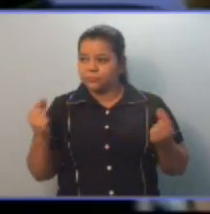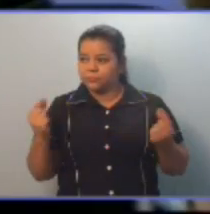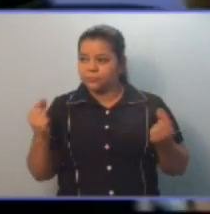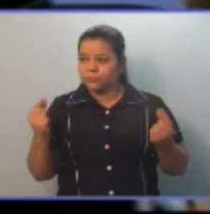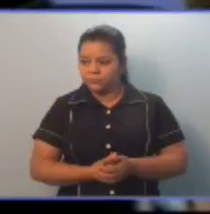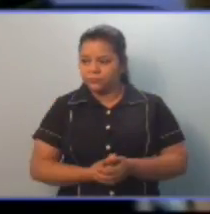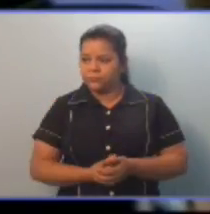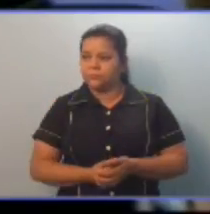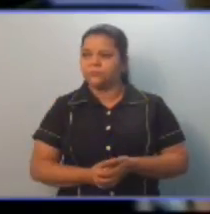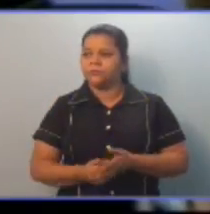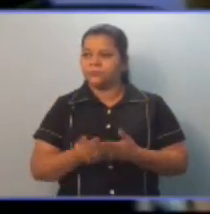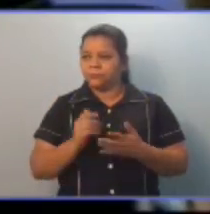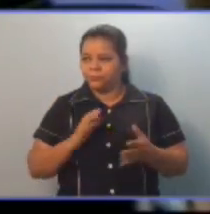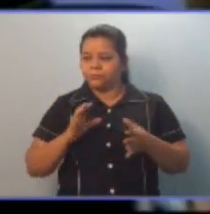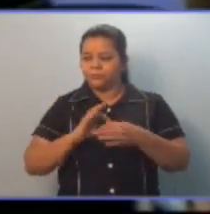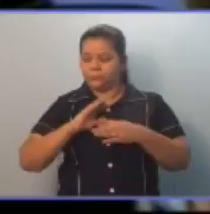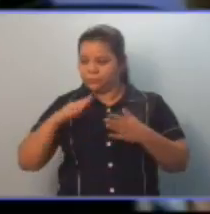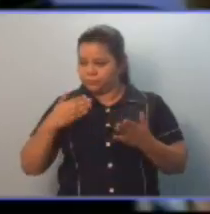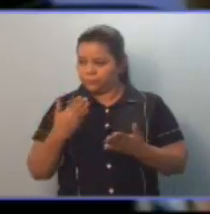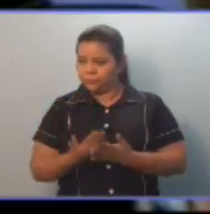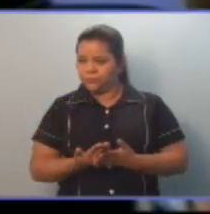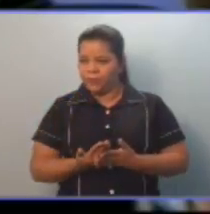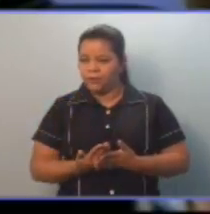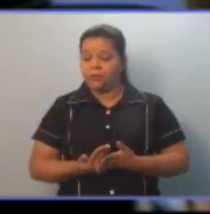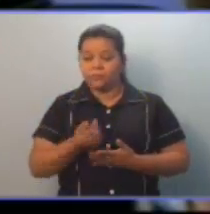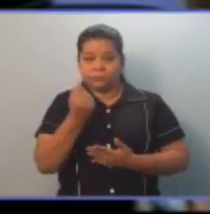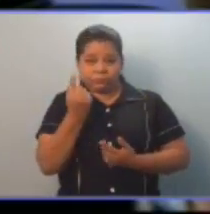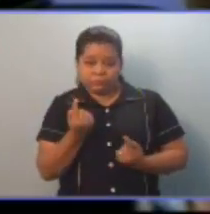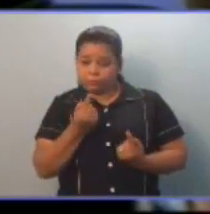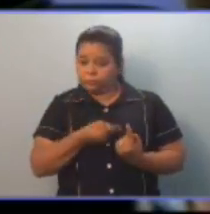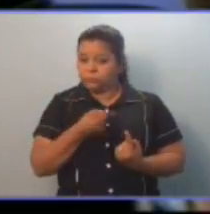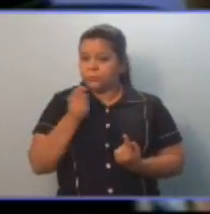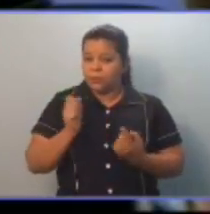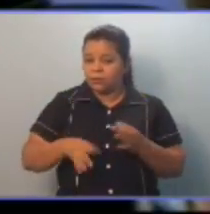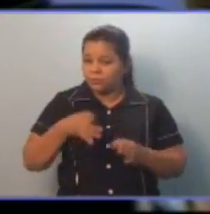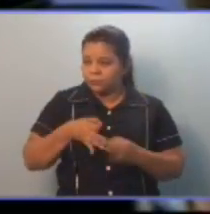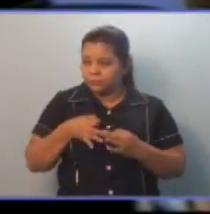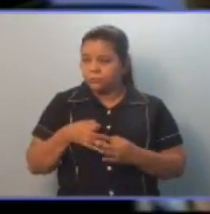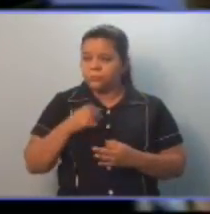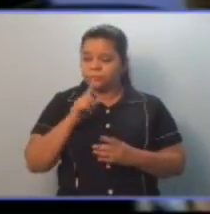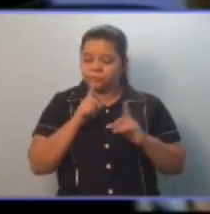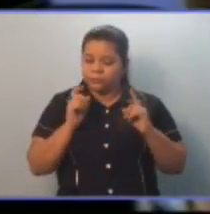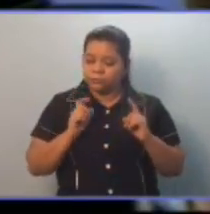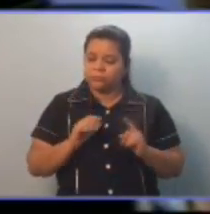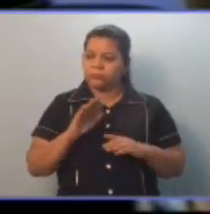haber participado él como juzgador de una consulta